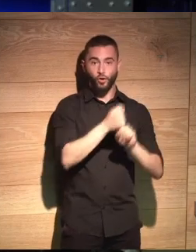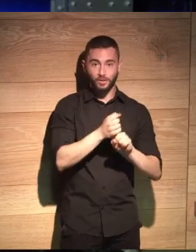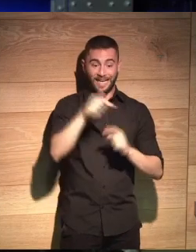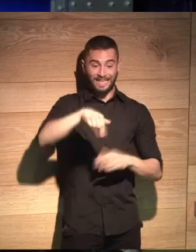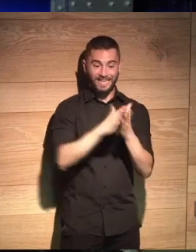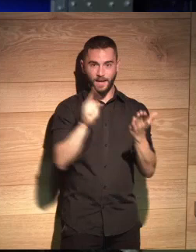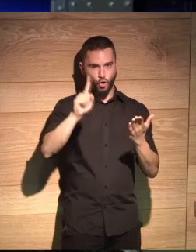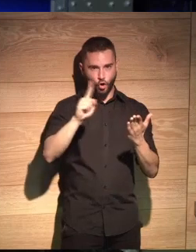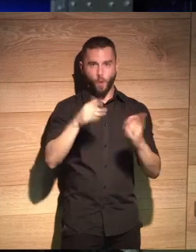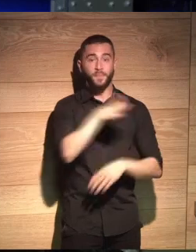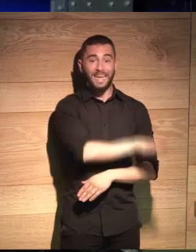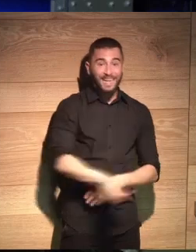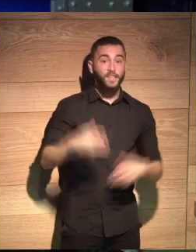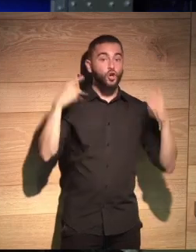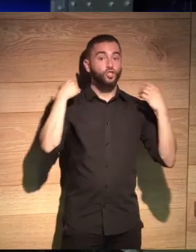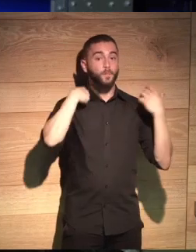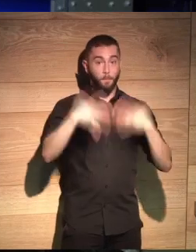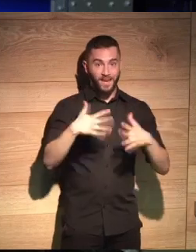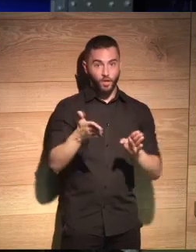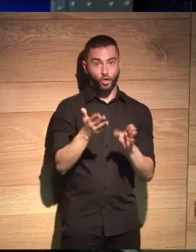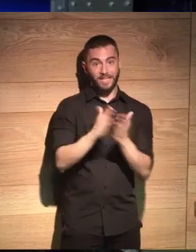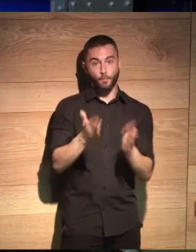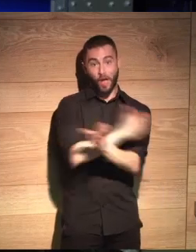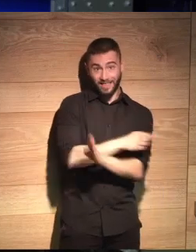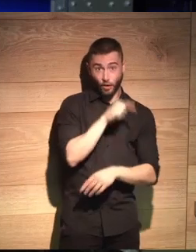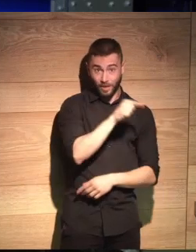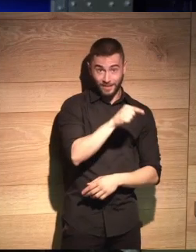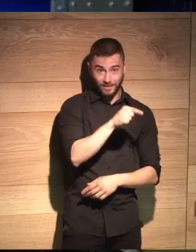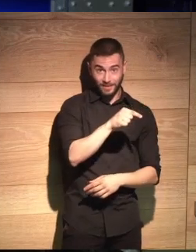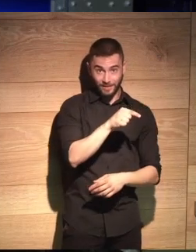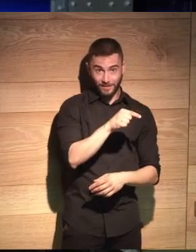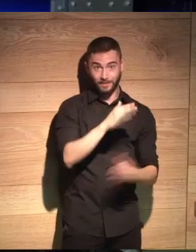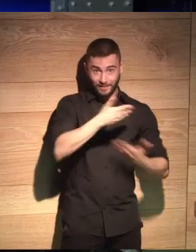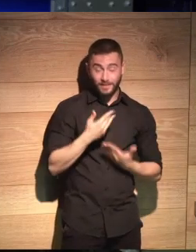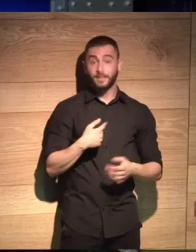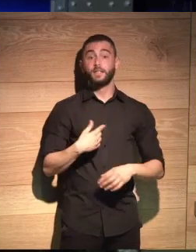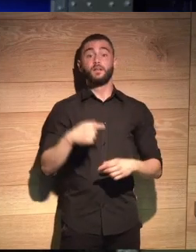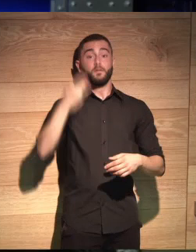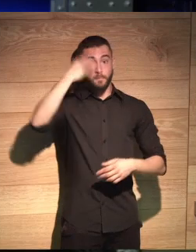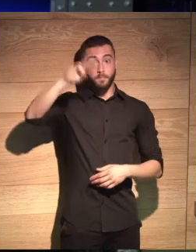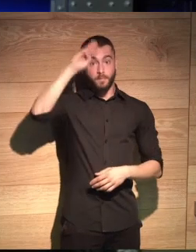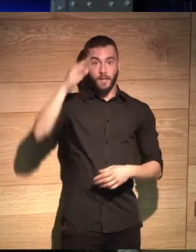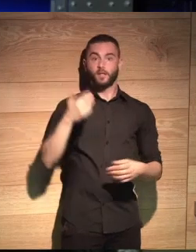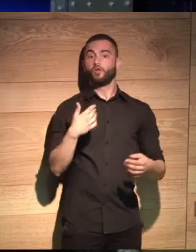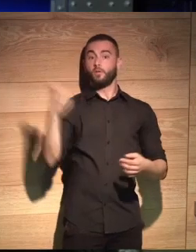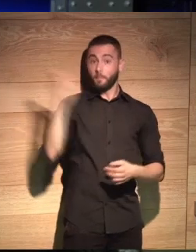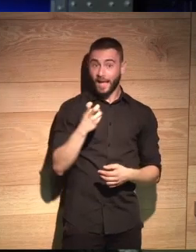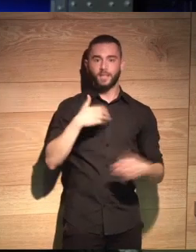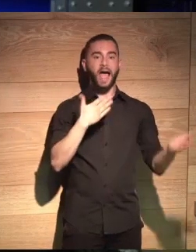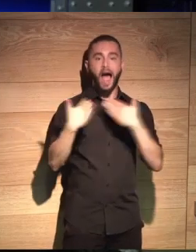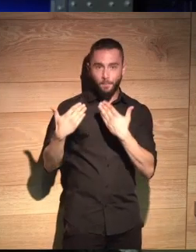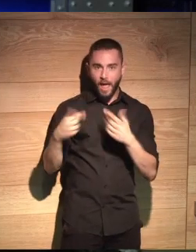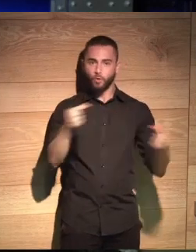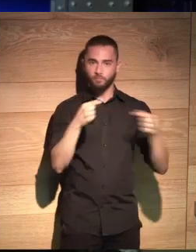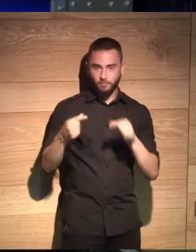Niños Perdidos, el libro anterior, me dijeron, bueno, cuando vengas a México hablamos, nos sentamos, tenemos una reunión y